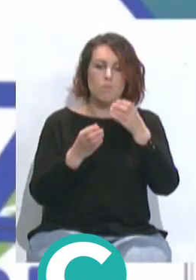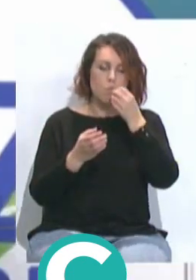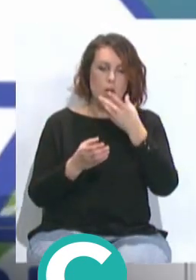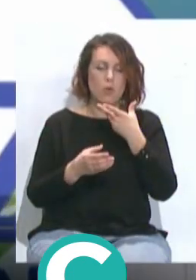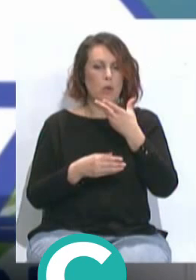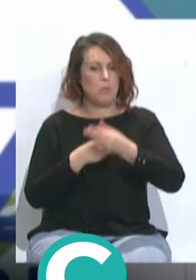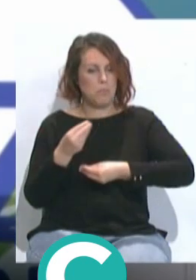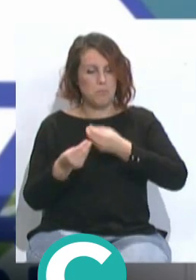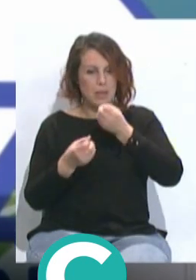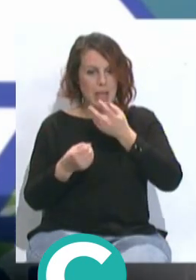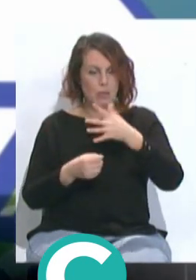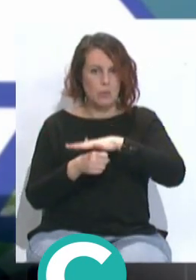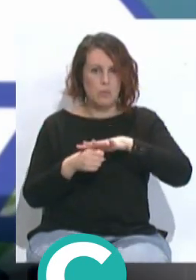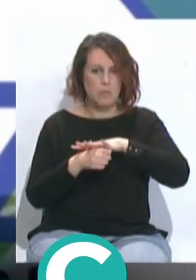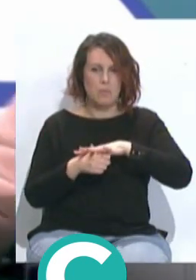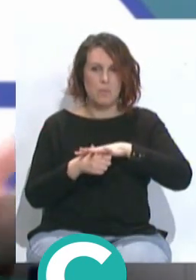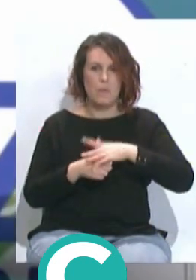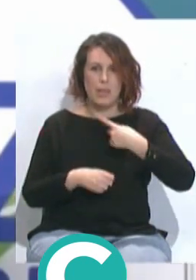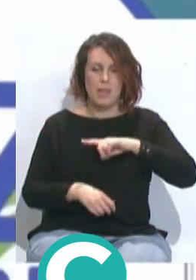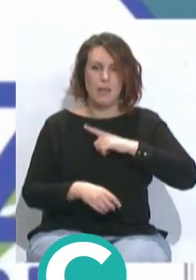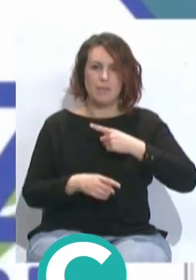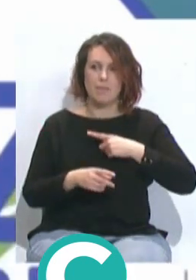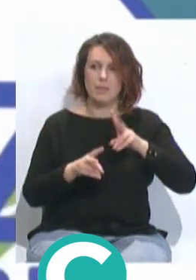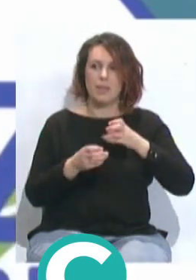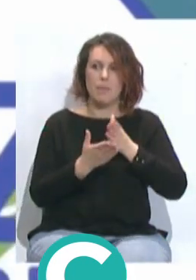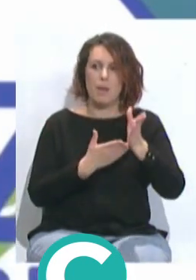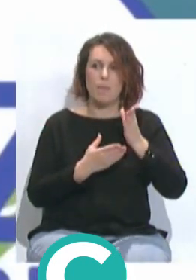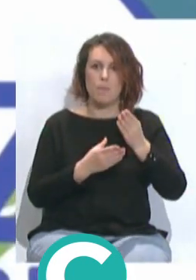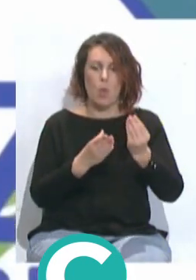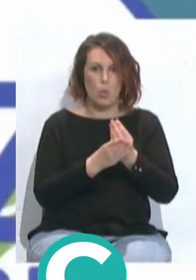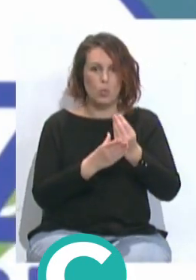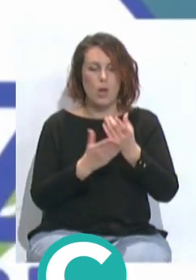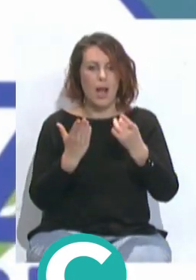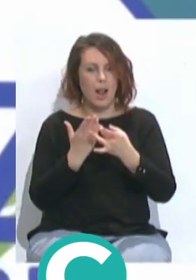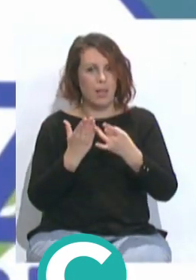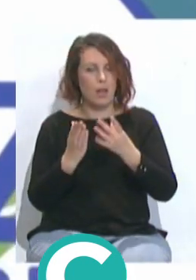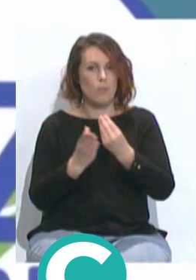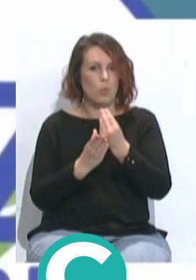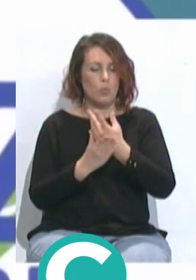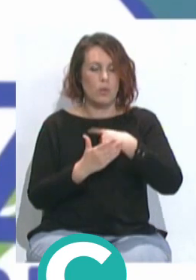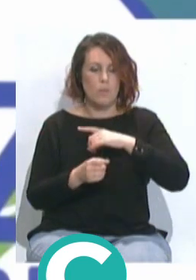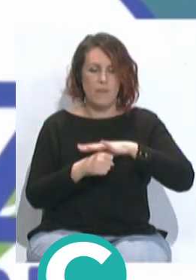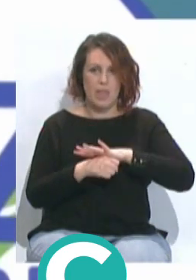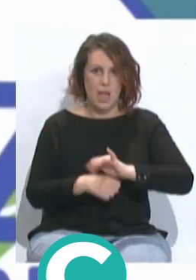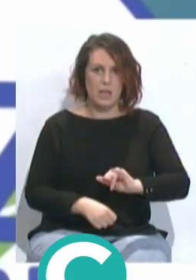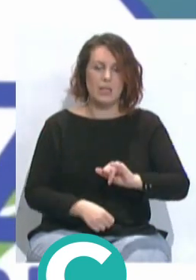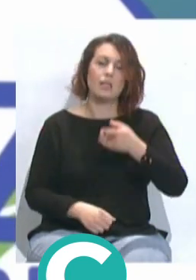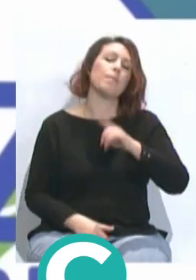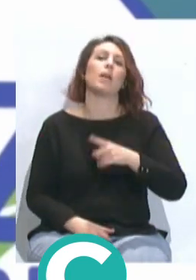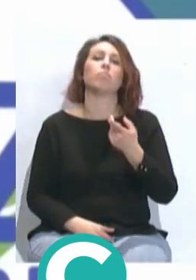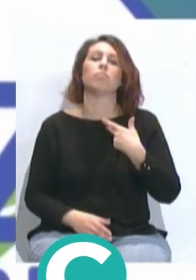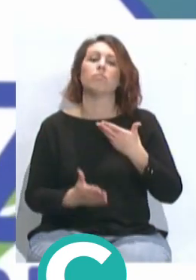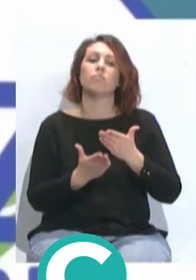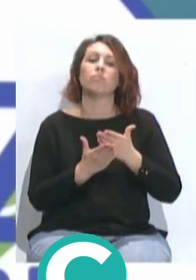provincia en varios aspectos en el aspecto del producto de la calidad del producto que tenemos en nuestra provincia y también en sus